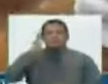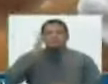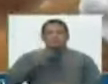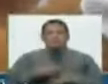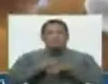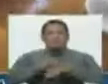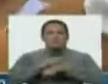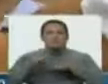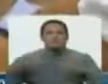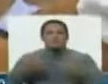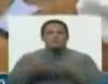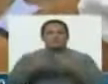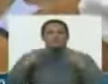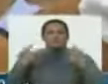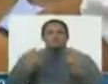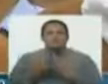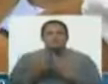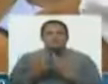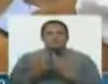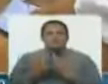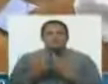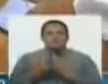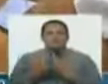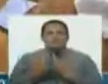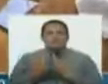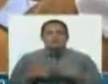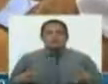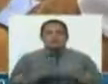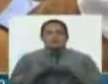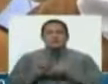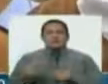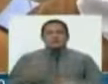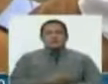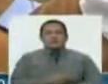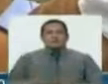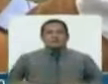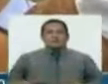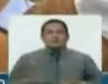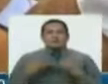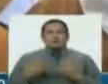inmediatamente que una reunión que la presida